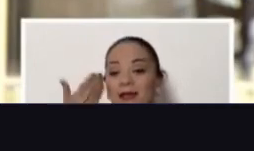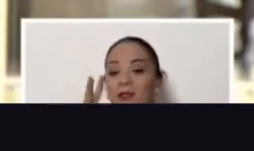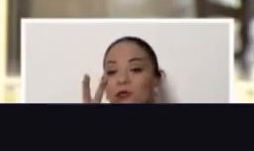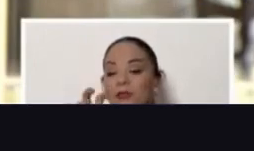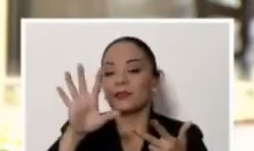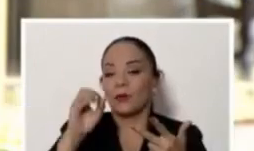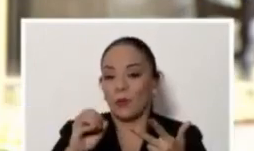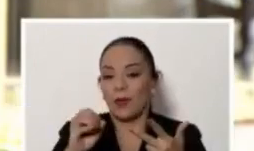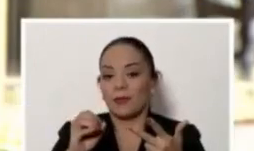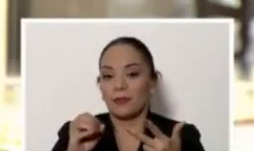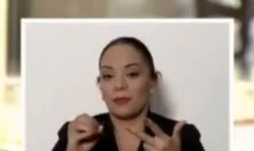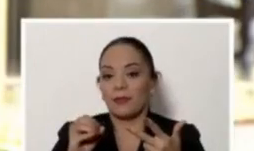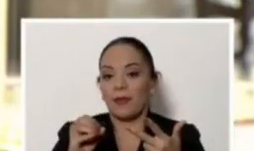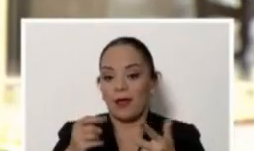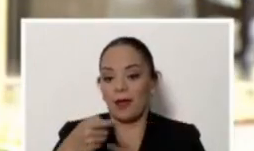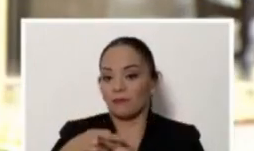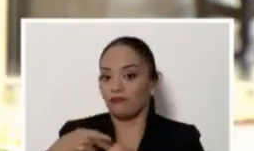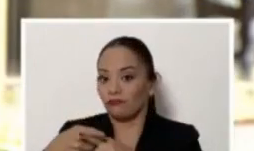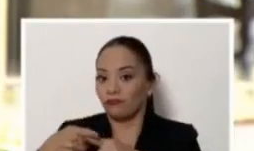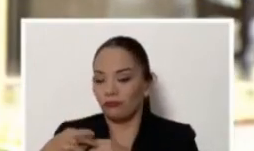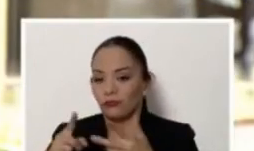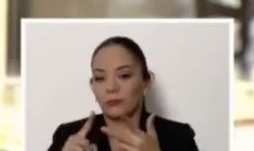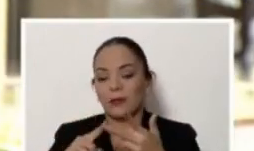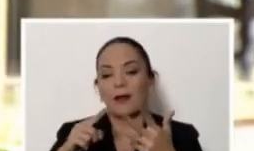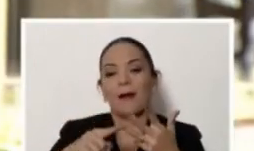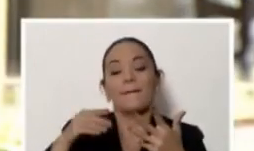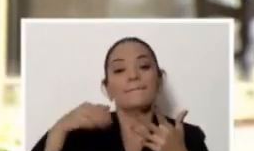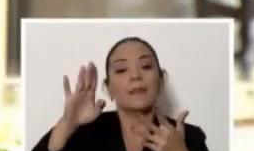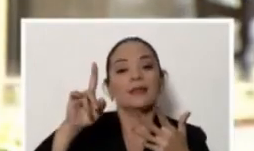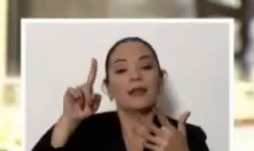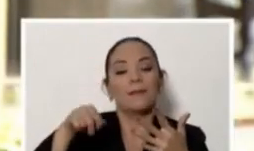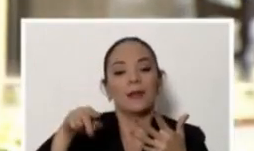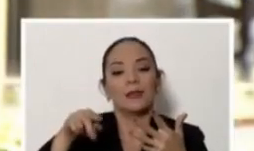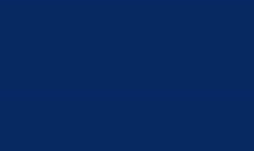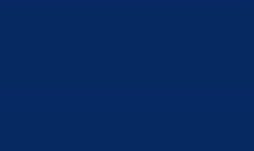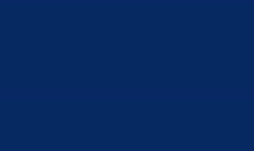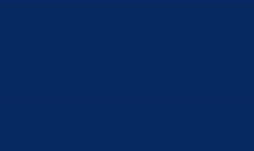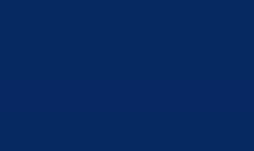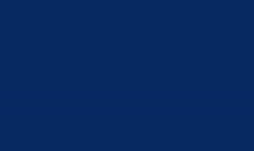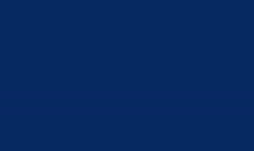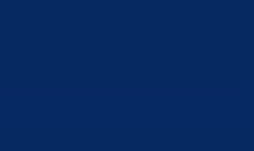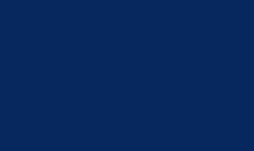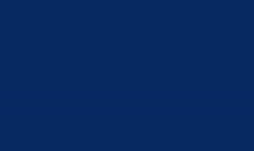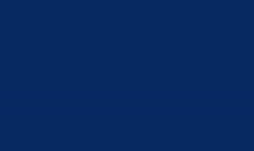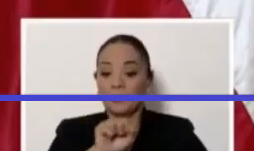blancas y más de 1.600 dosis de droga.